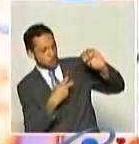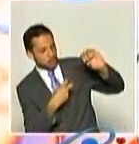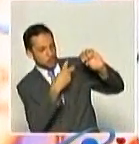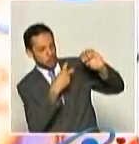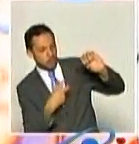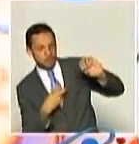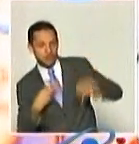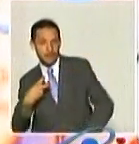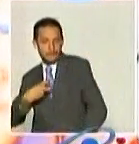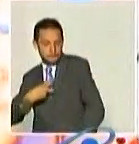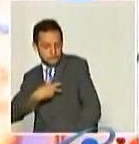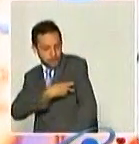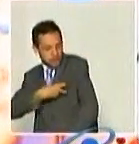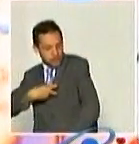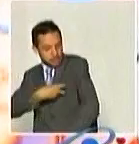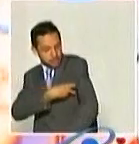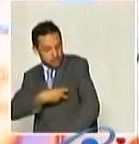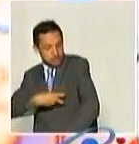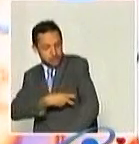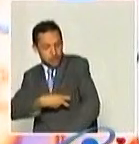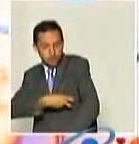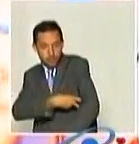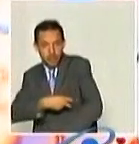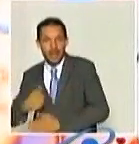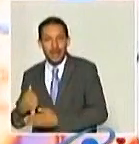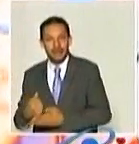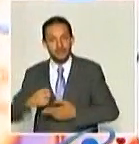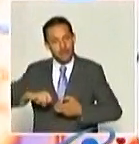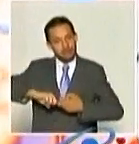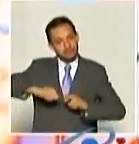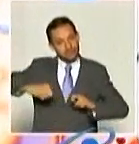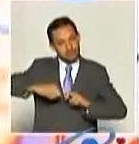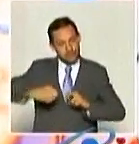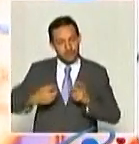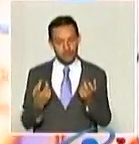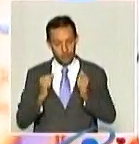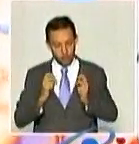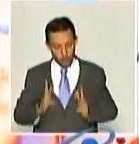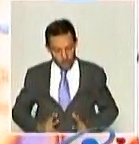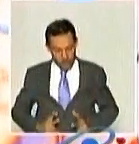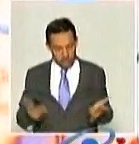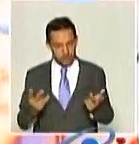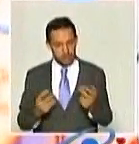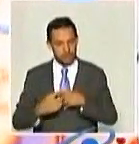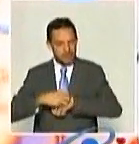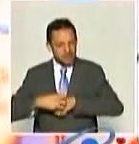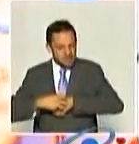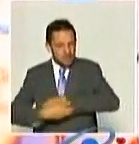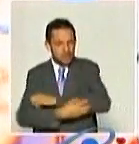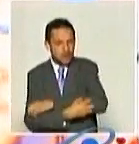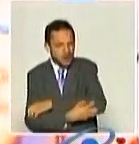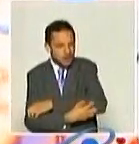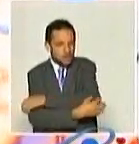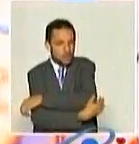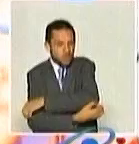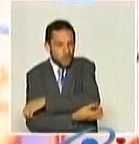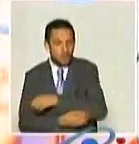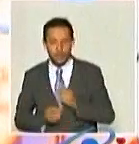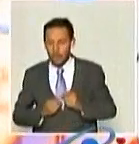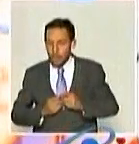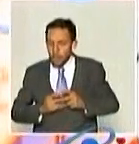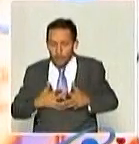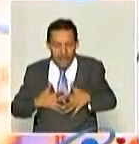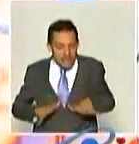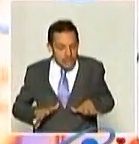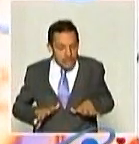directamente, ponerlo en sueros, ponerlos en articulaciones, colocarlos en cualquier tipo